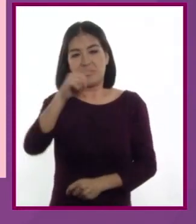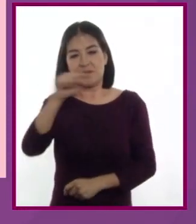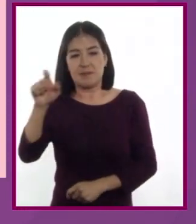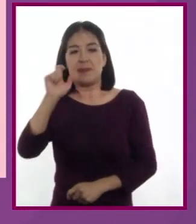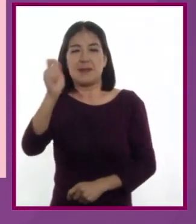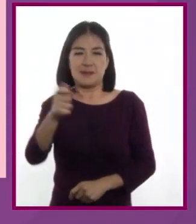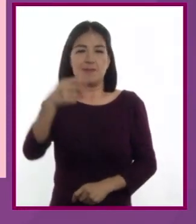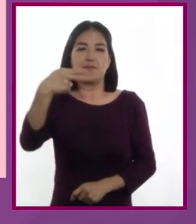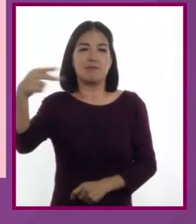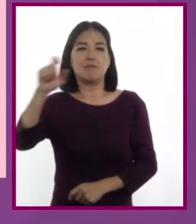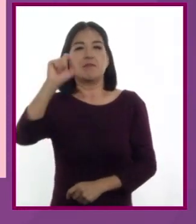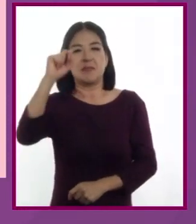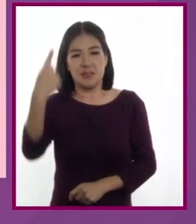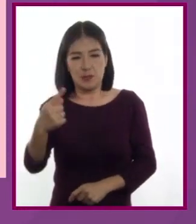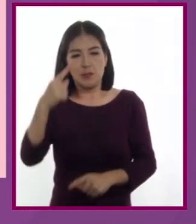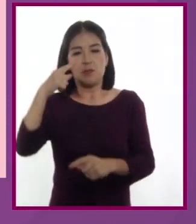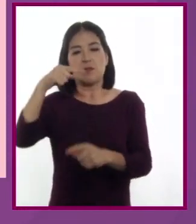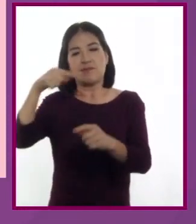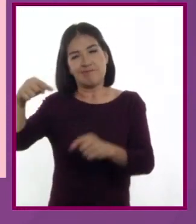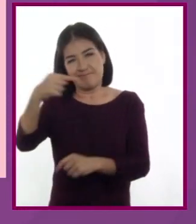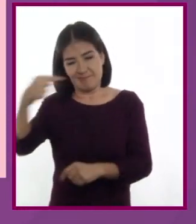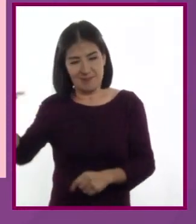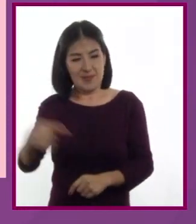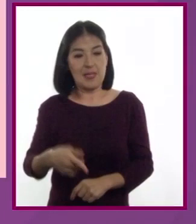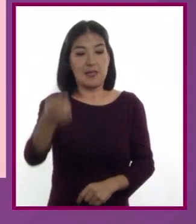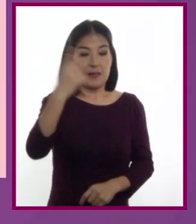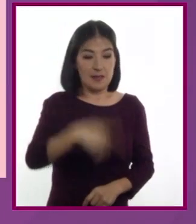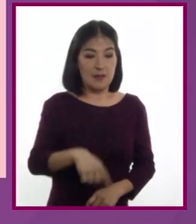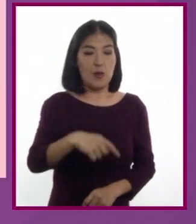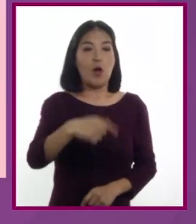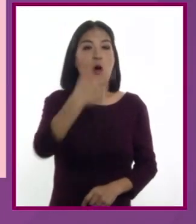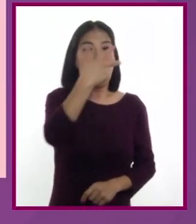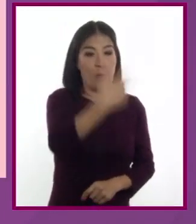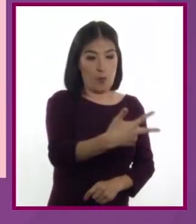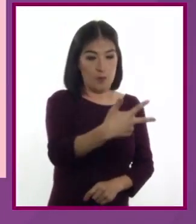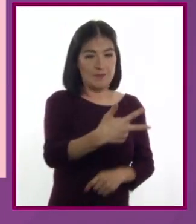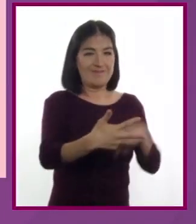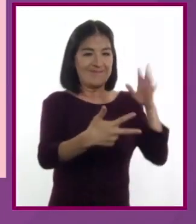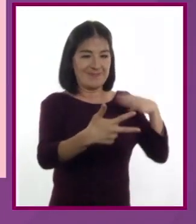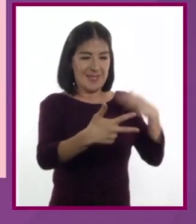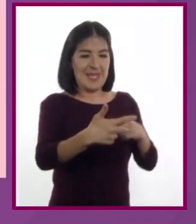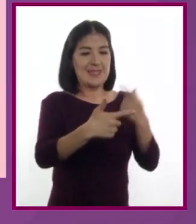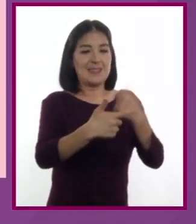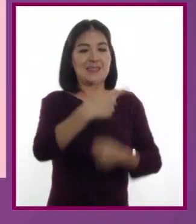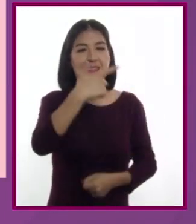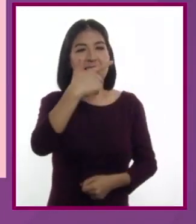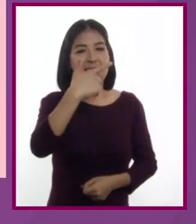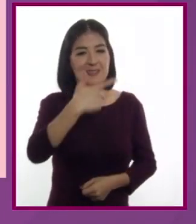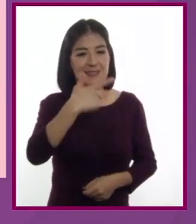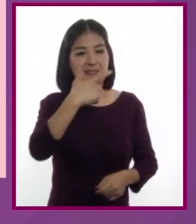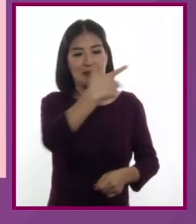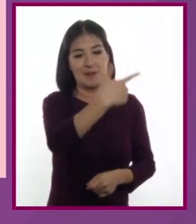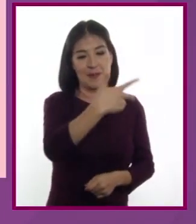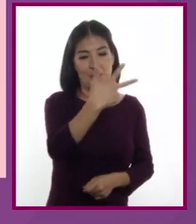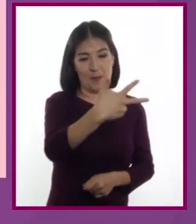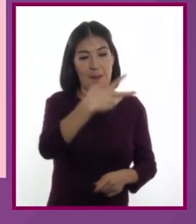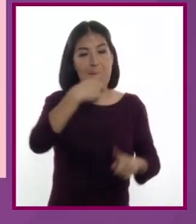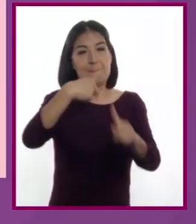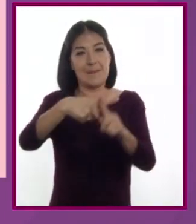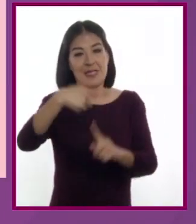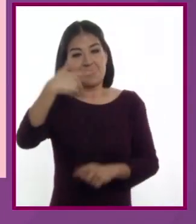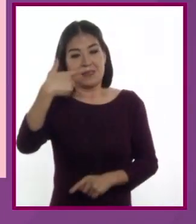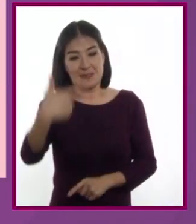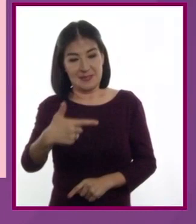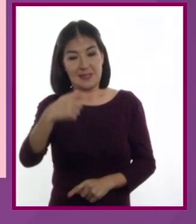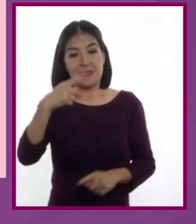negativo. Después, a 8 le sumamos el resultado anterior. 8 más 21 negativo